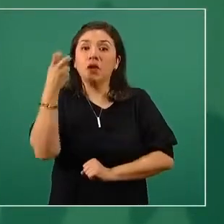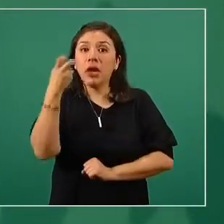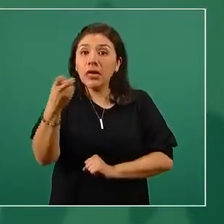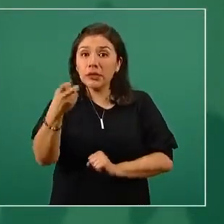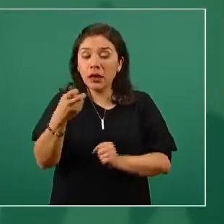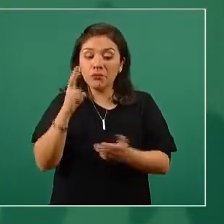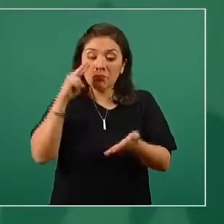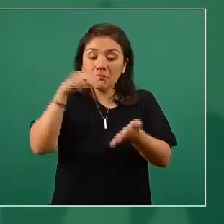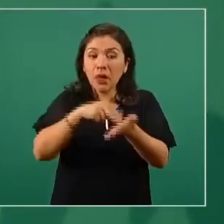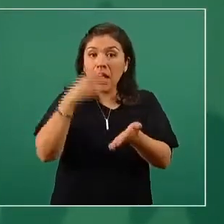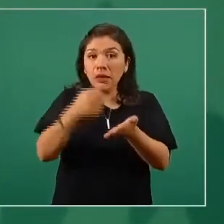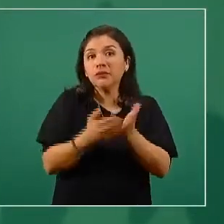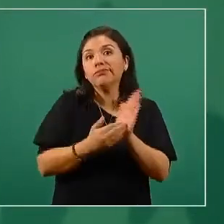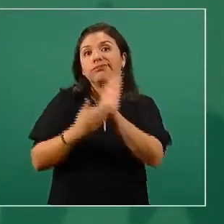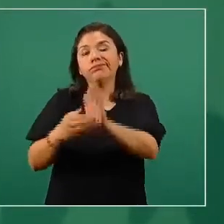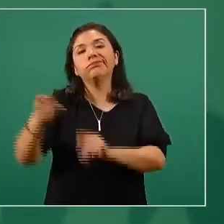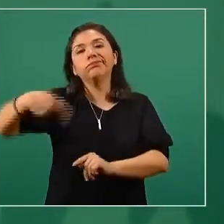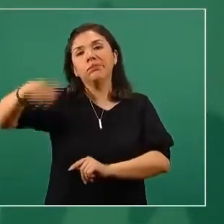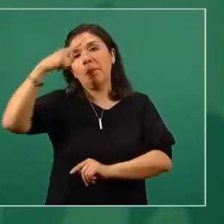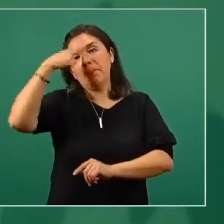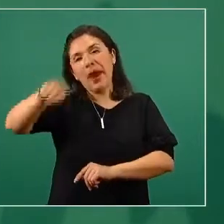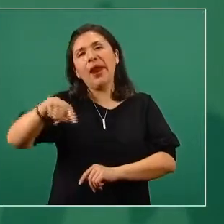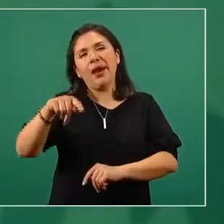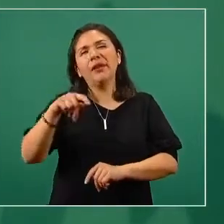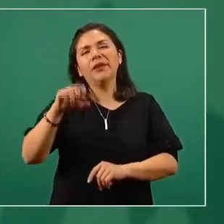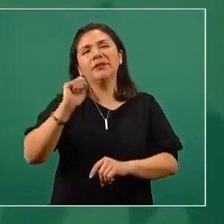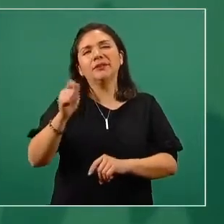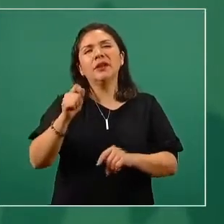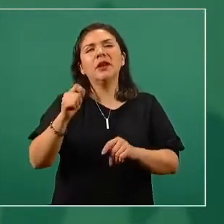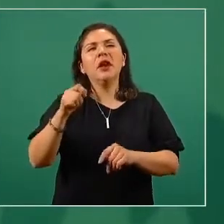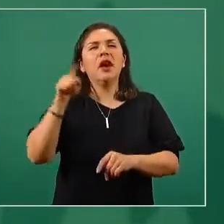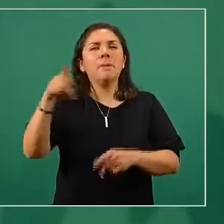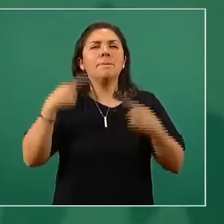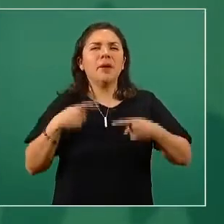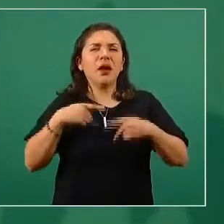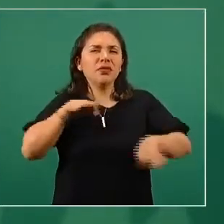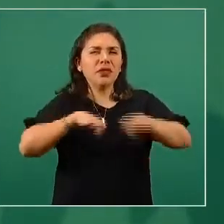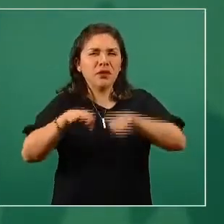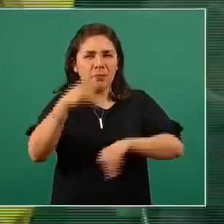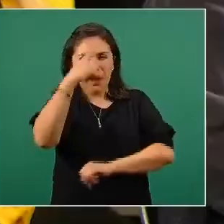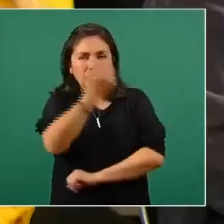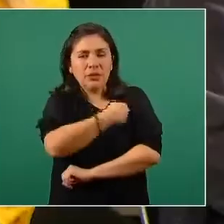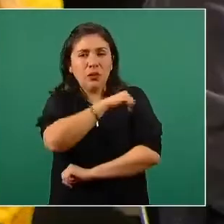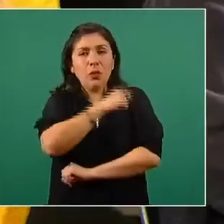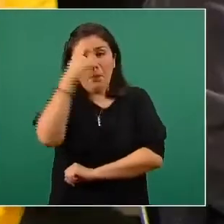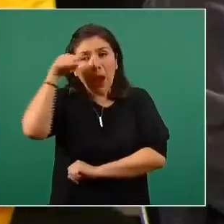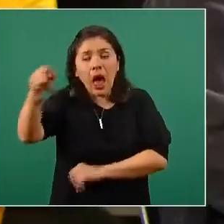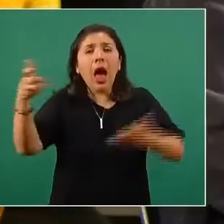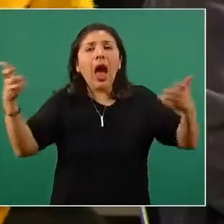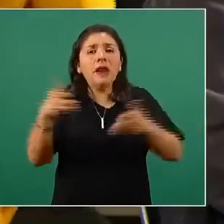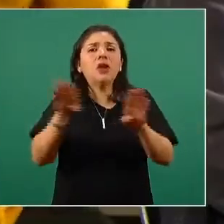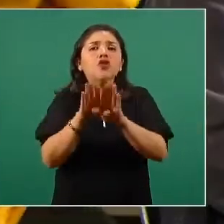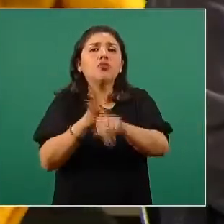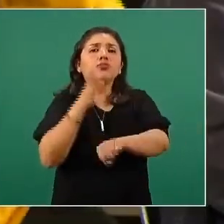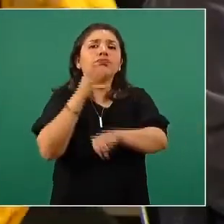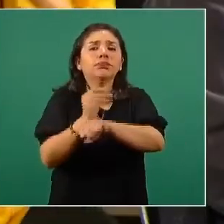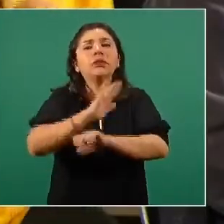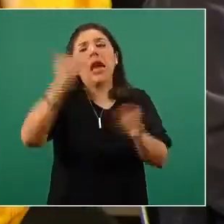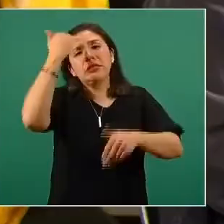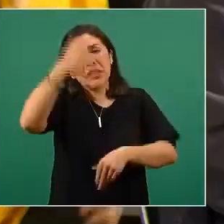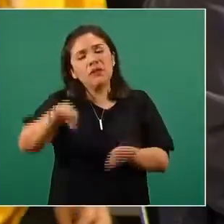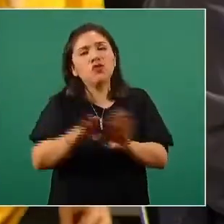identificación a los servicios estatales de salud o inclusive a las jurisdicciones, para que ellos puedan tomar también cartas en el asunto y estén